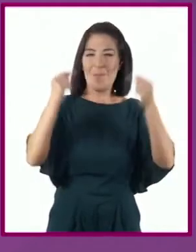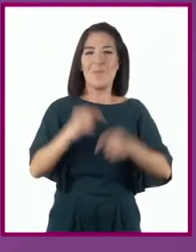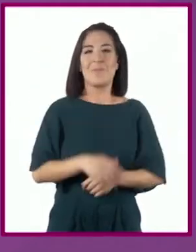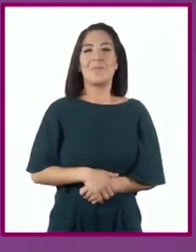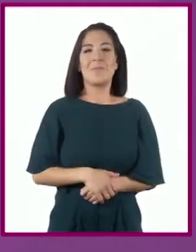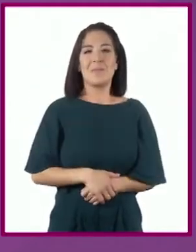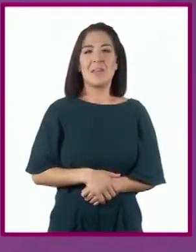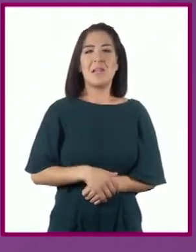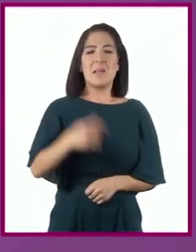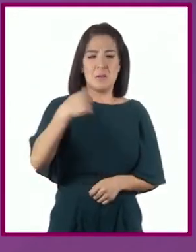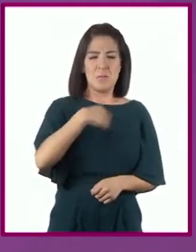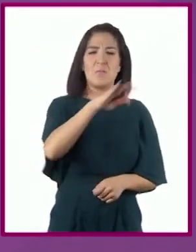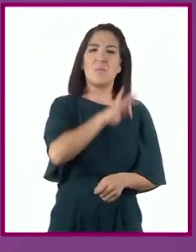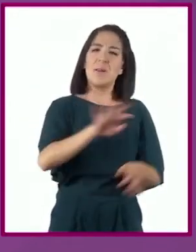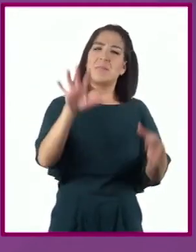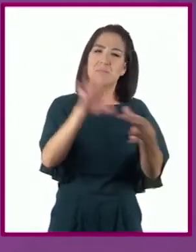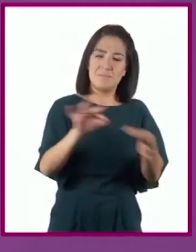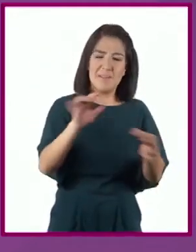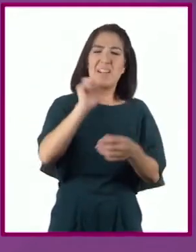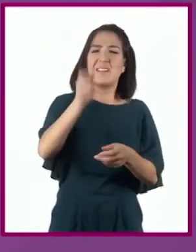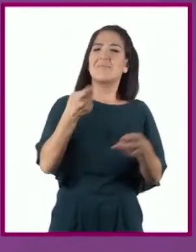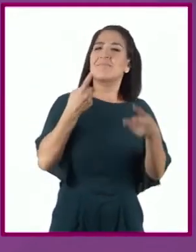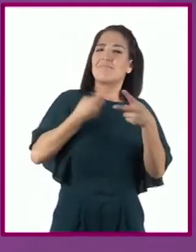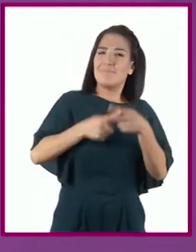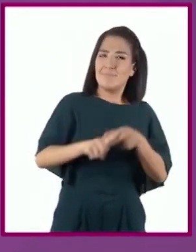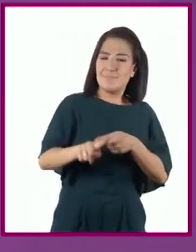¿Puedo comenzar desde el principio? Preguntó.